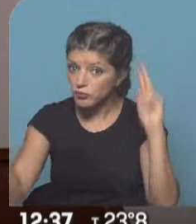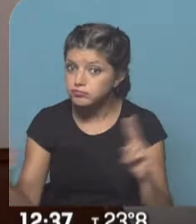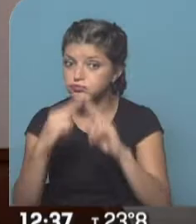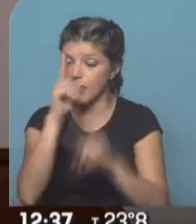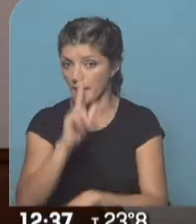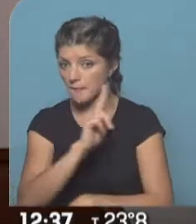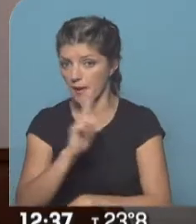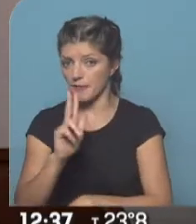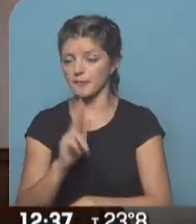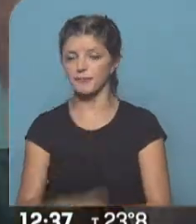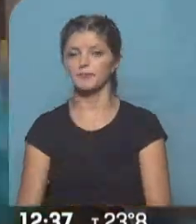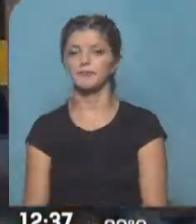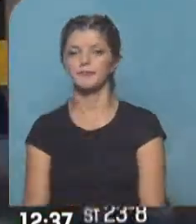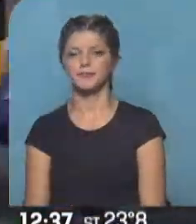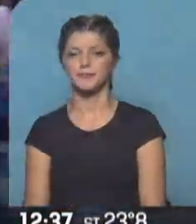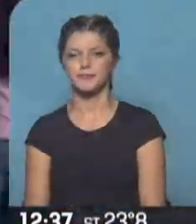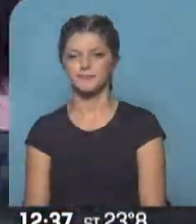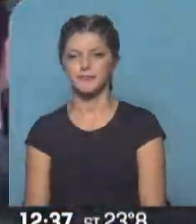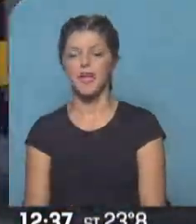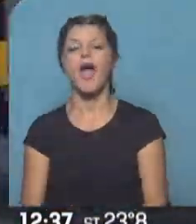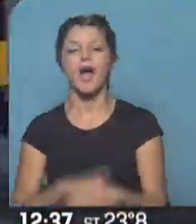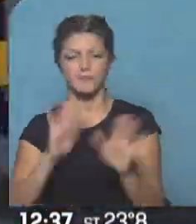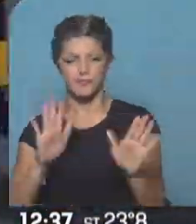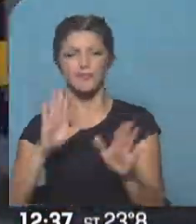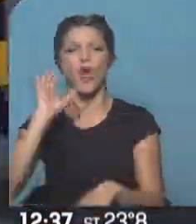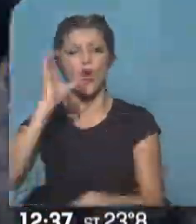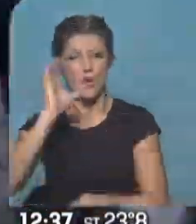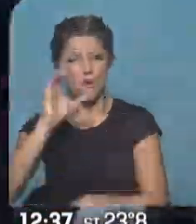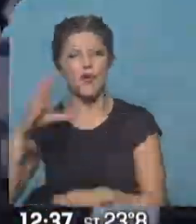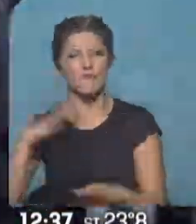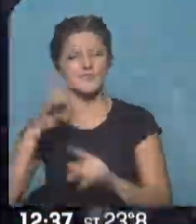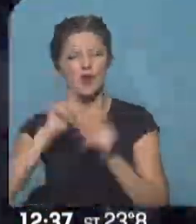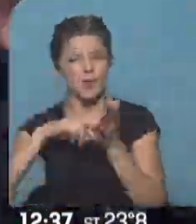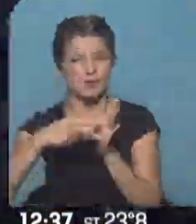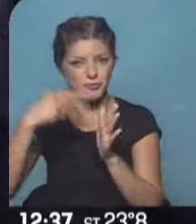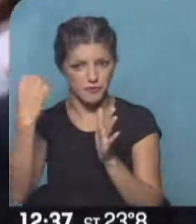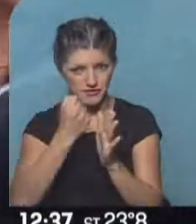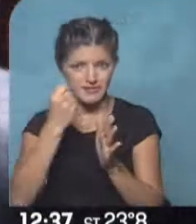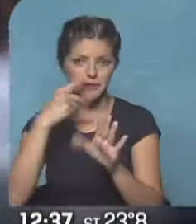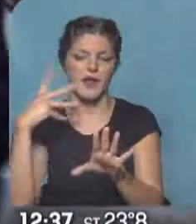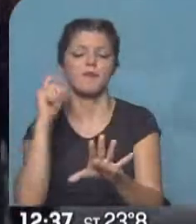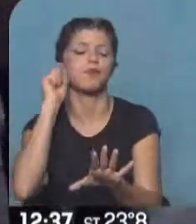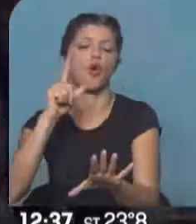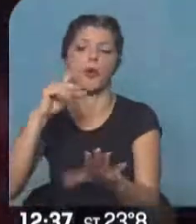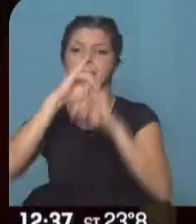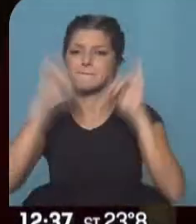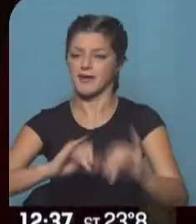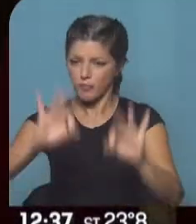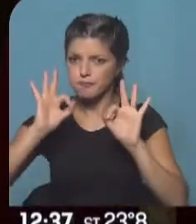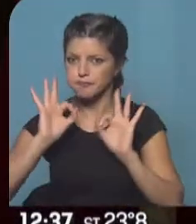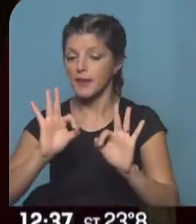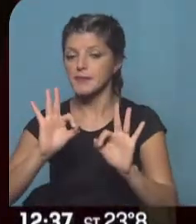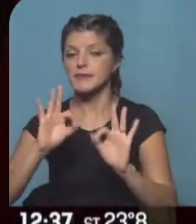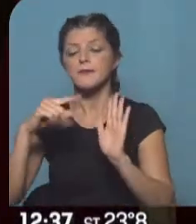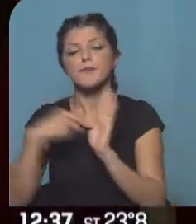el Papa. Aunque Colombia aún debe sortear varios pasos para llegar a la paz total, varias voces esperan